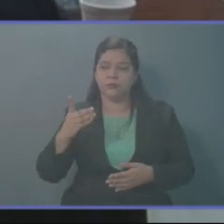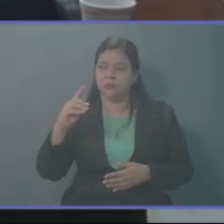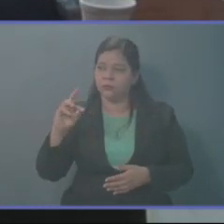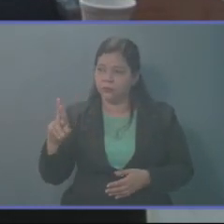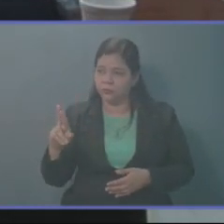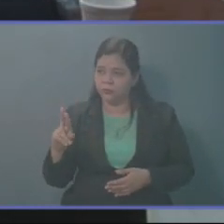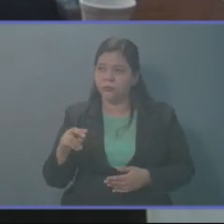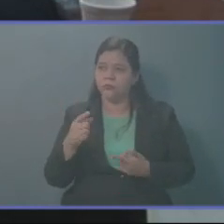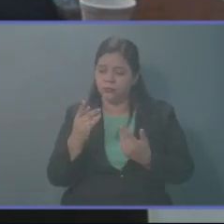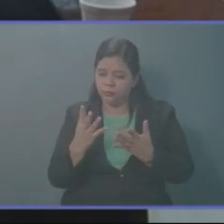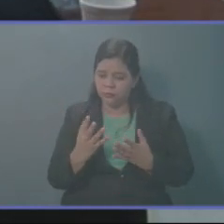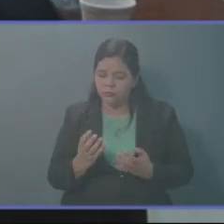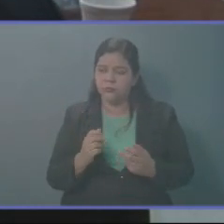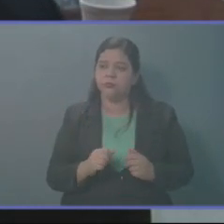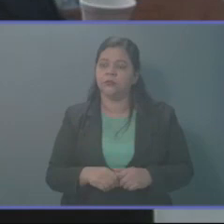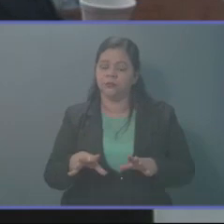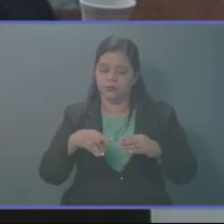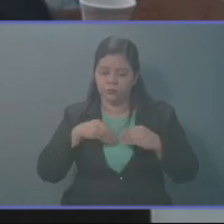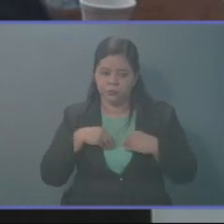se determina.